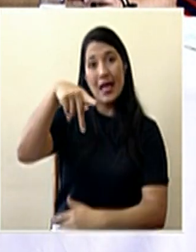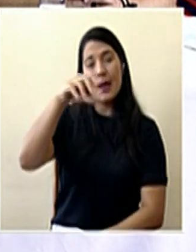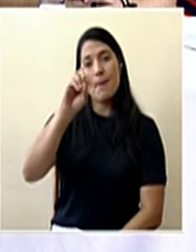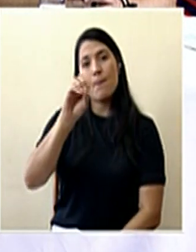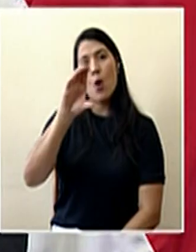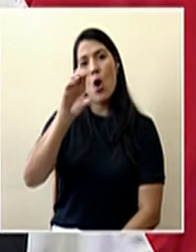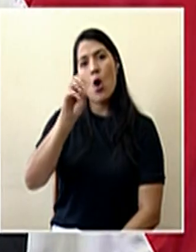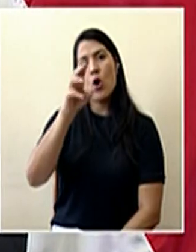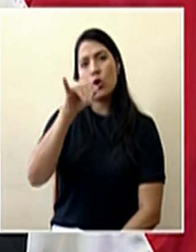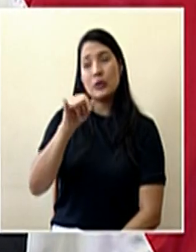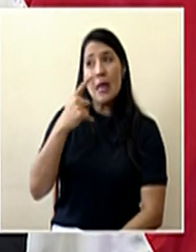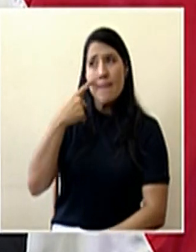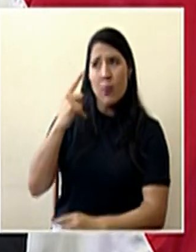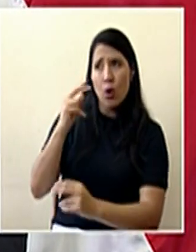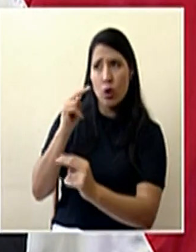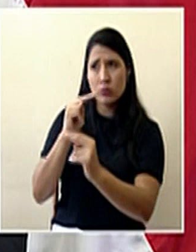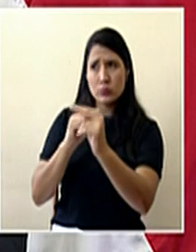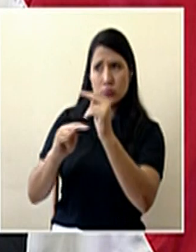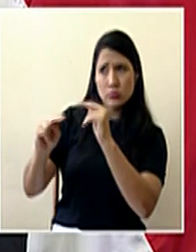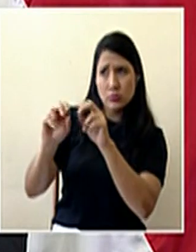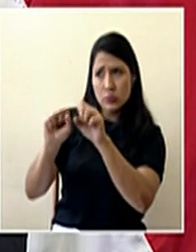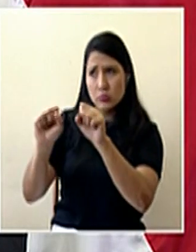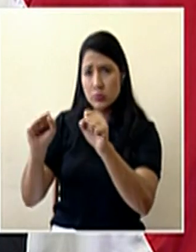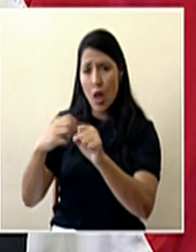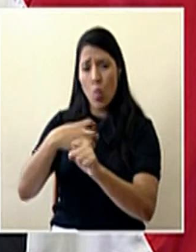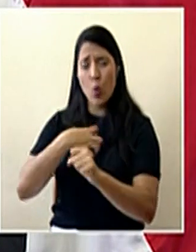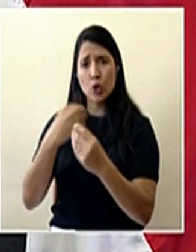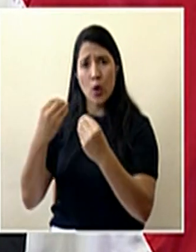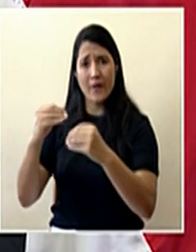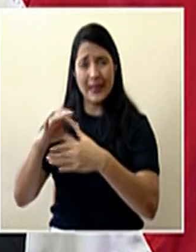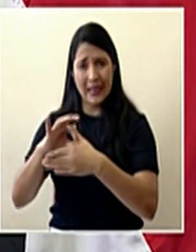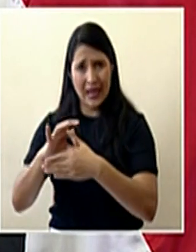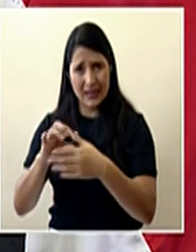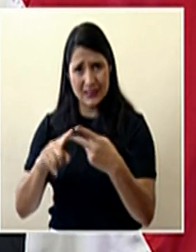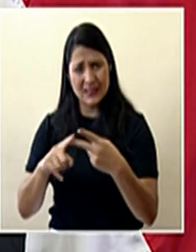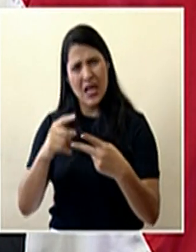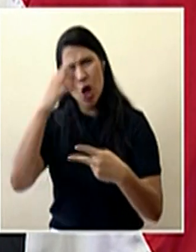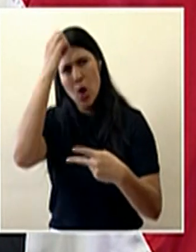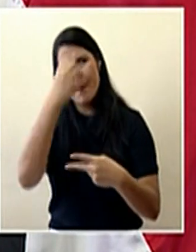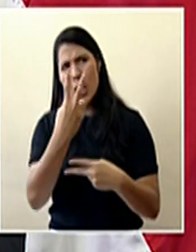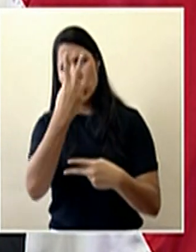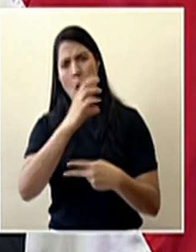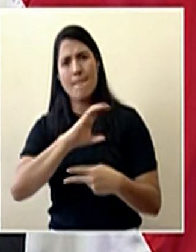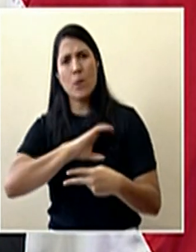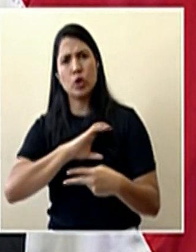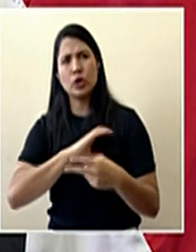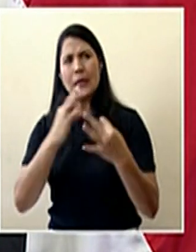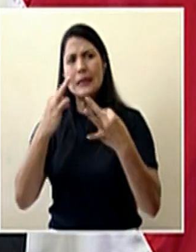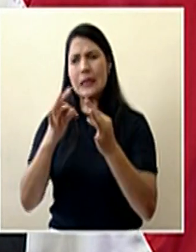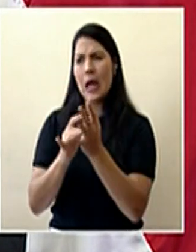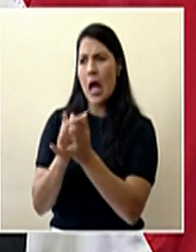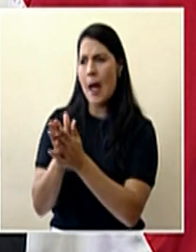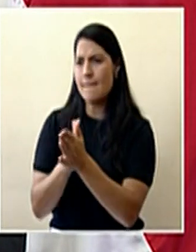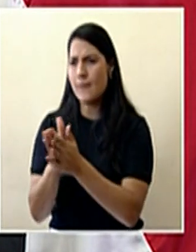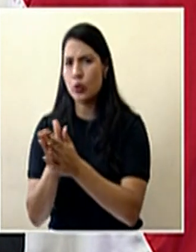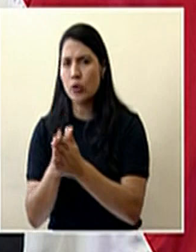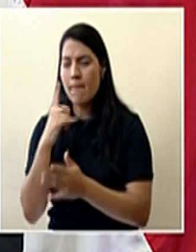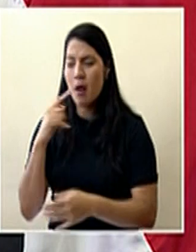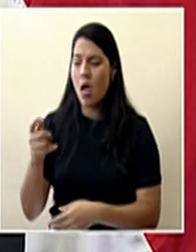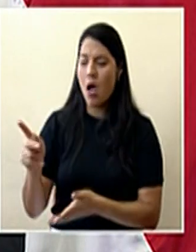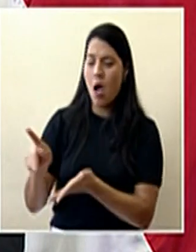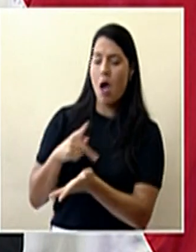soborno al dueño de una carnicería? ¿Y qué opinión tiene del hecho de que 2 policías intentaran aprovechar un operativo de la restricción para obtener ese